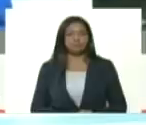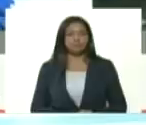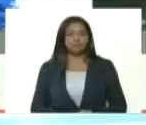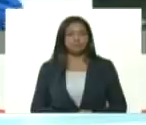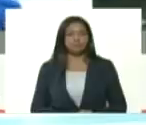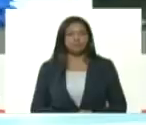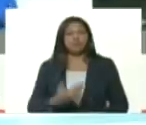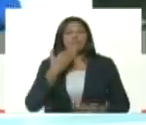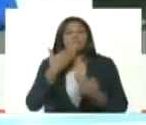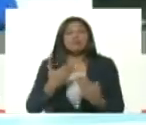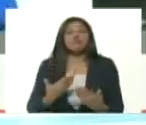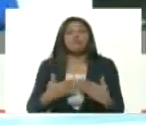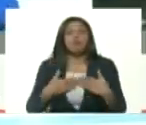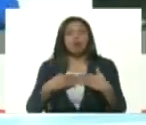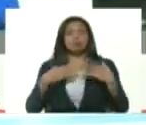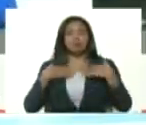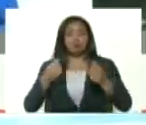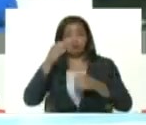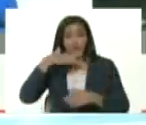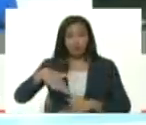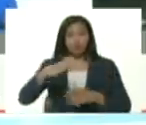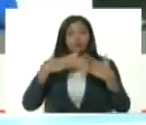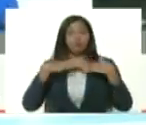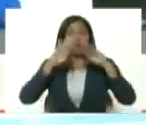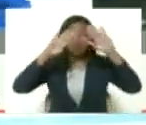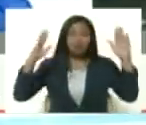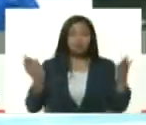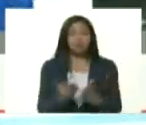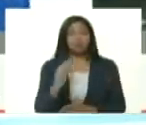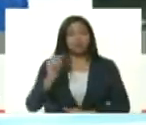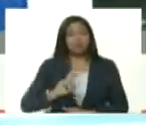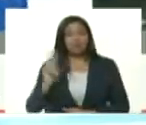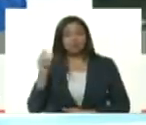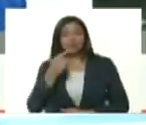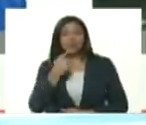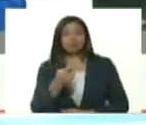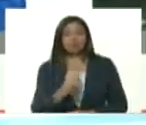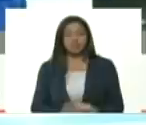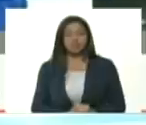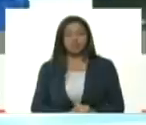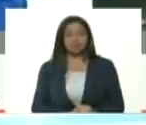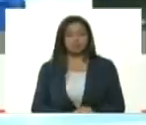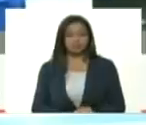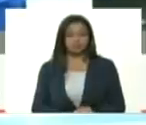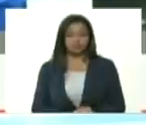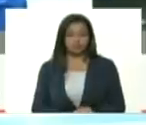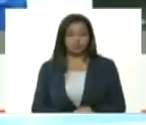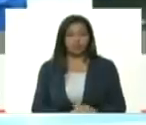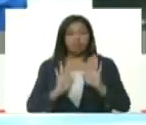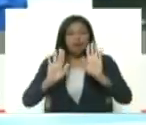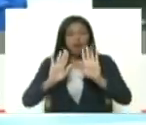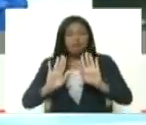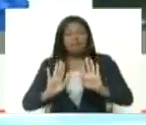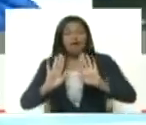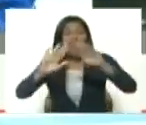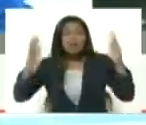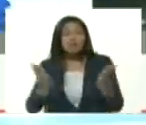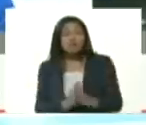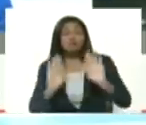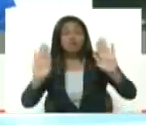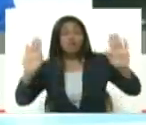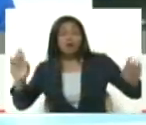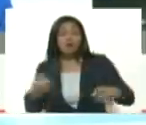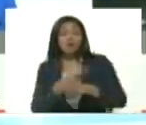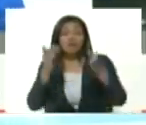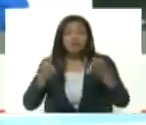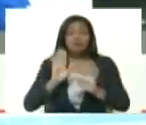Clamo por la salud de los pueblos del mundo. Desde Venezuela decimos, paren, paren el mundo, paren, señores